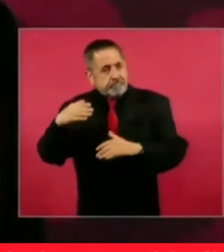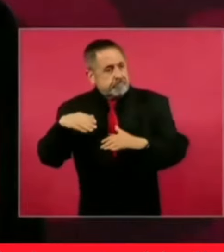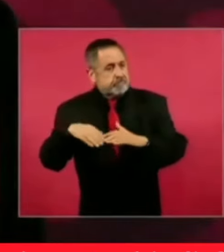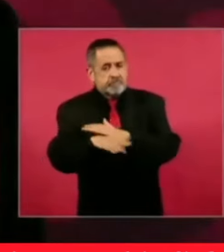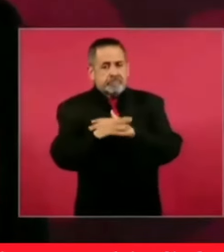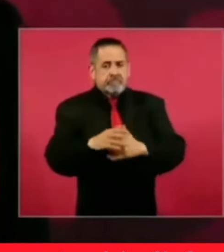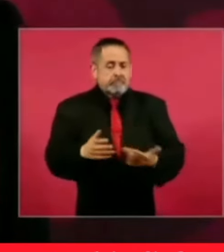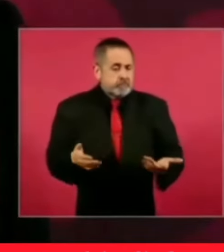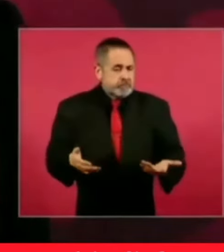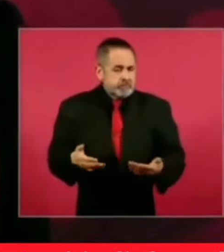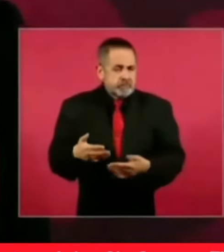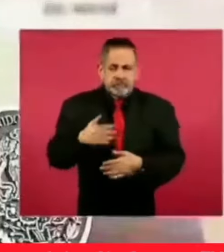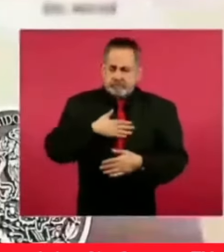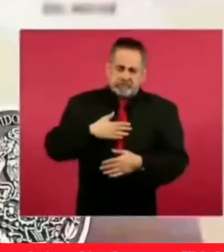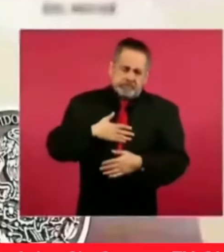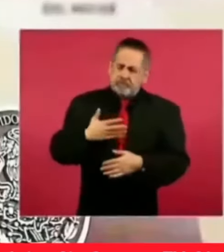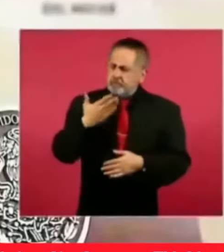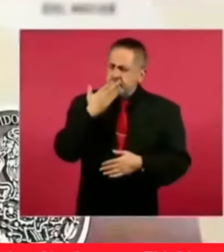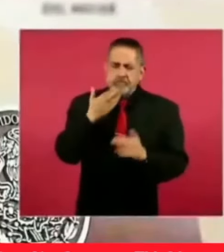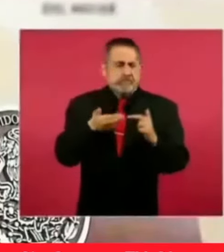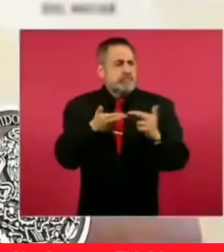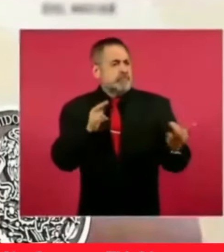pues una muy buena relación.